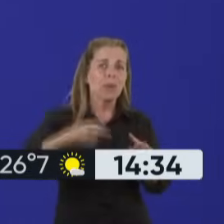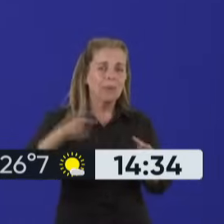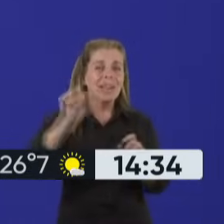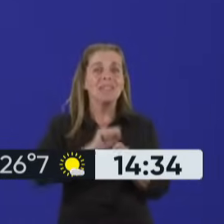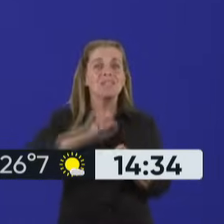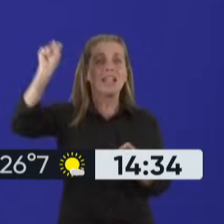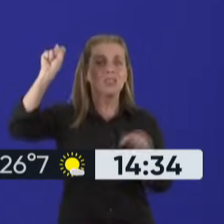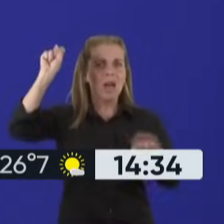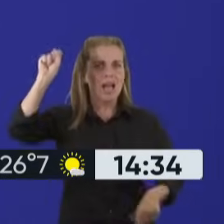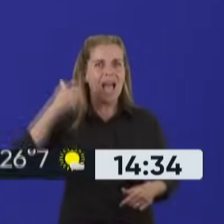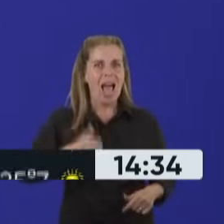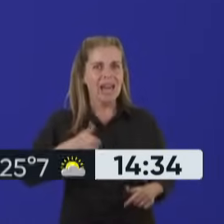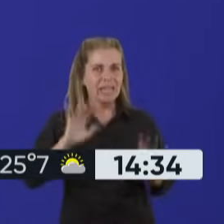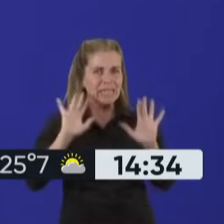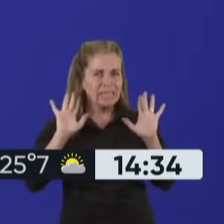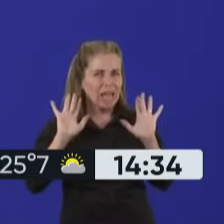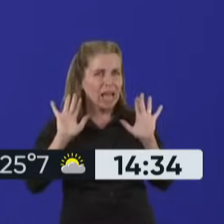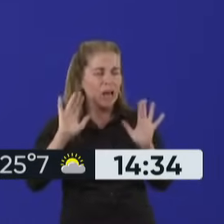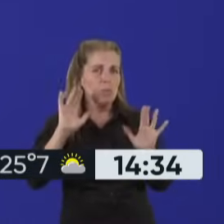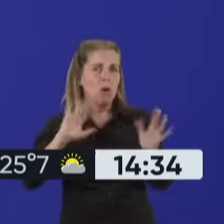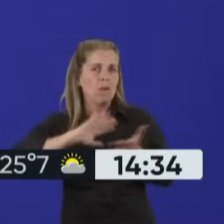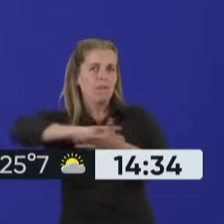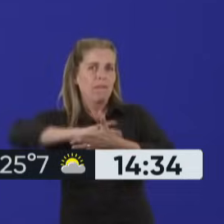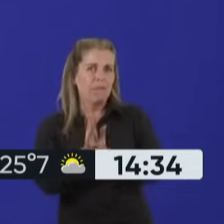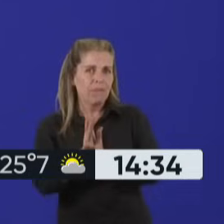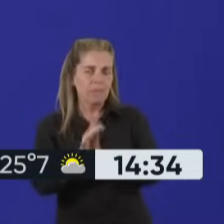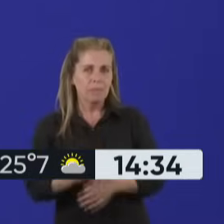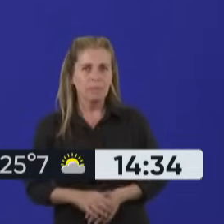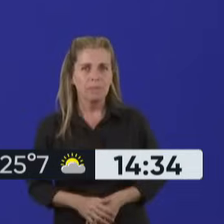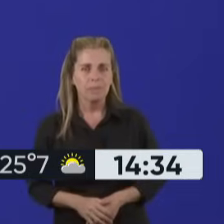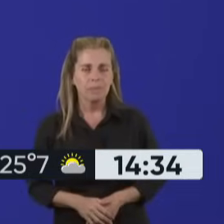en Argentina habrá sido solo una mala historia que se habrá terminado.